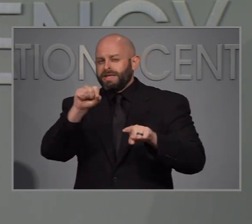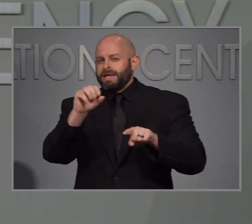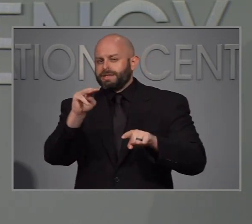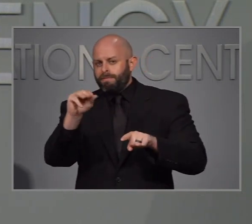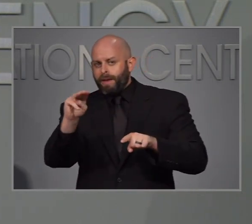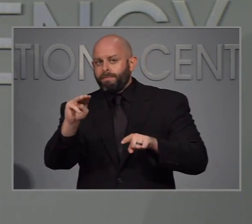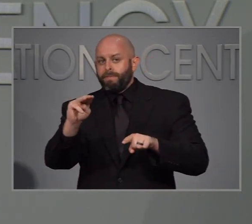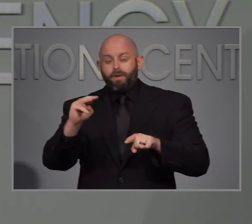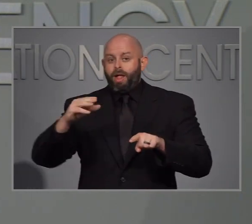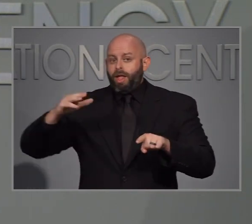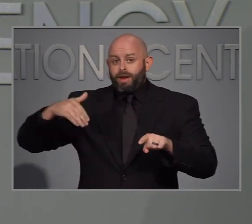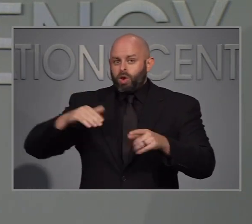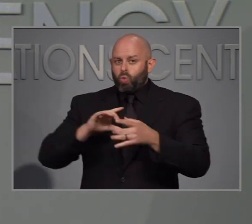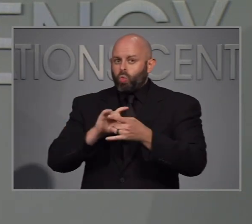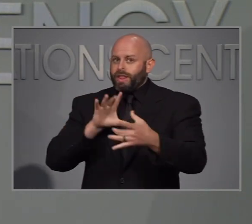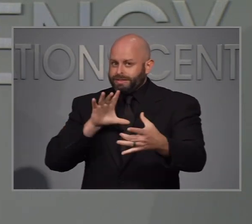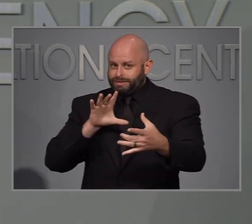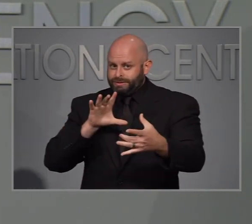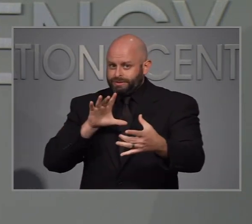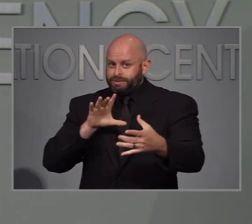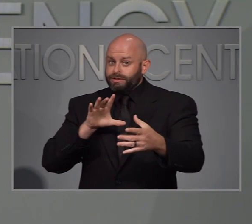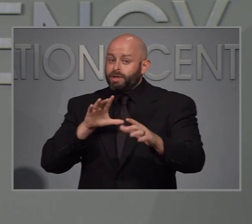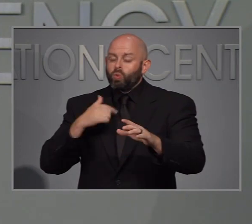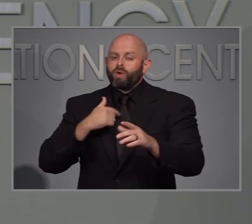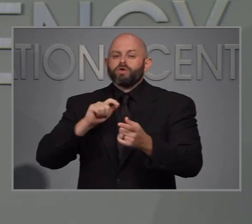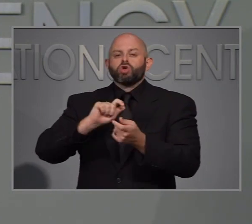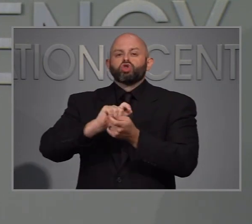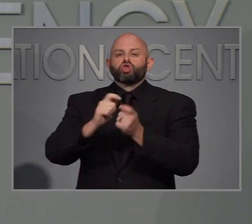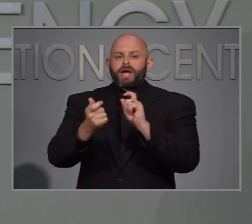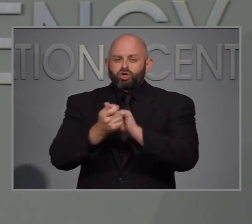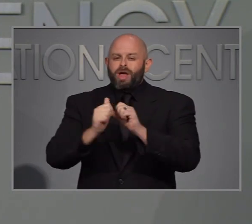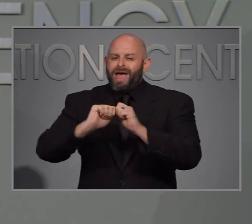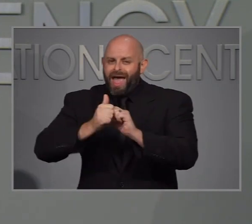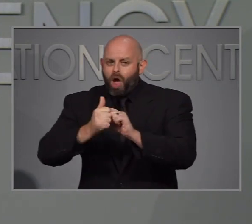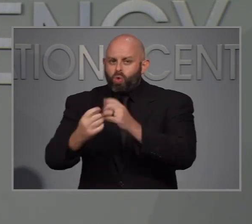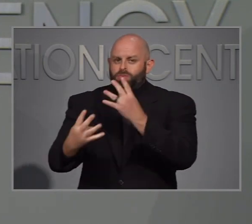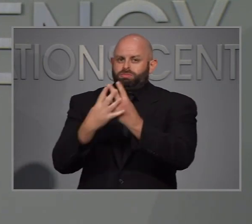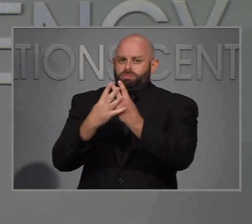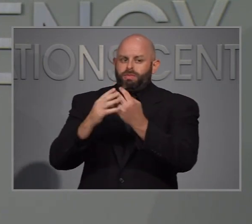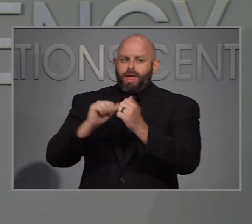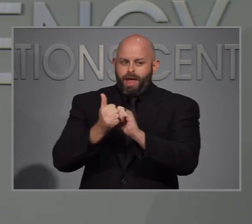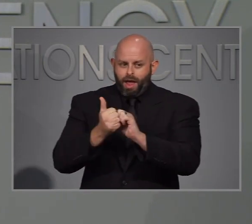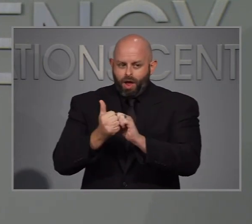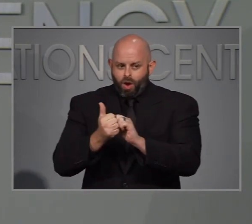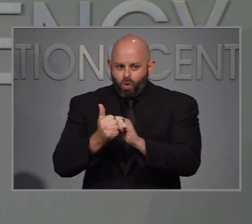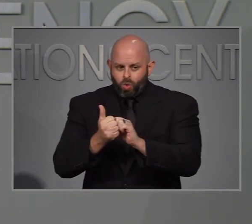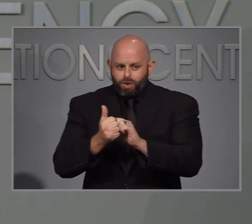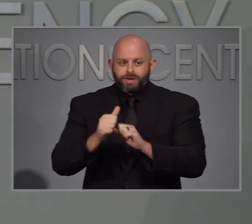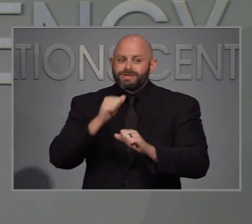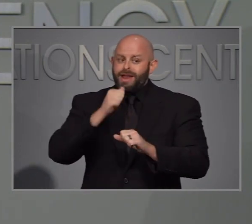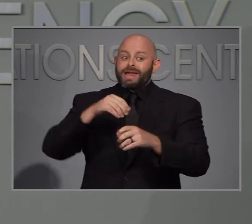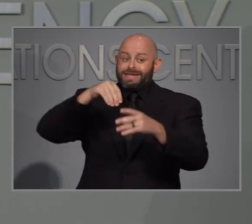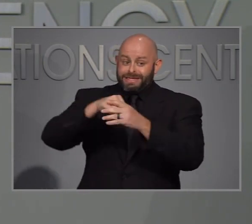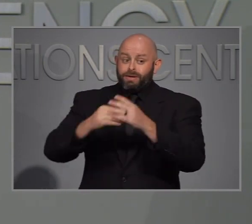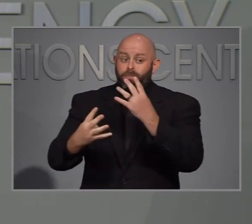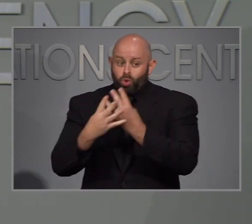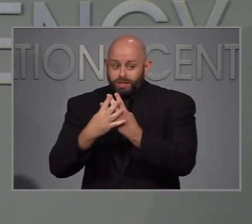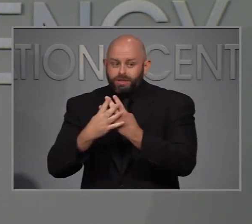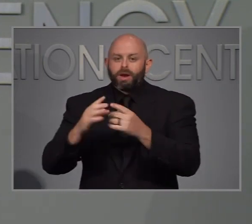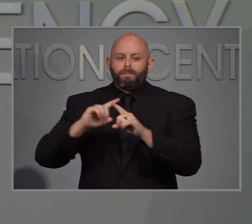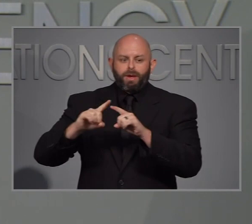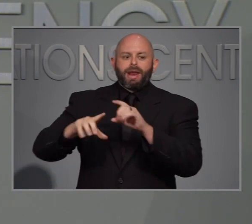Sí, respuesta, sí, no es que ya los pusimos en libertad, sino hemos cambiado las condiciones